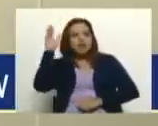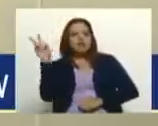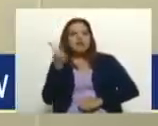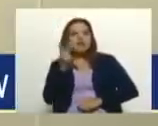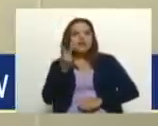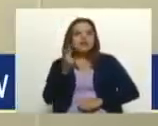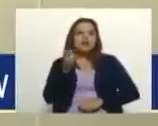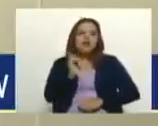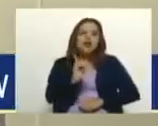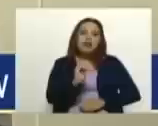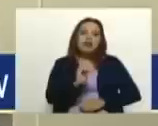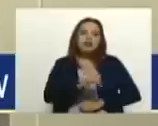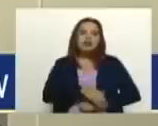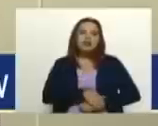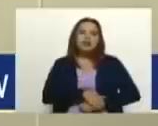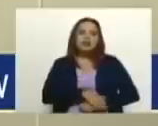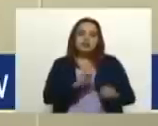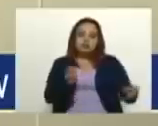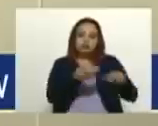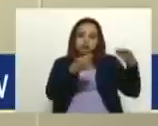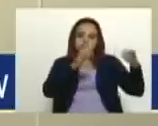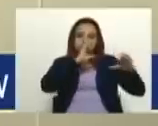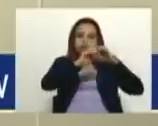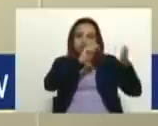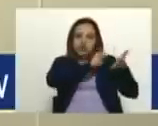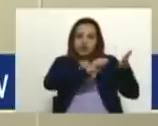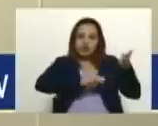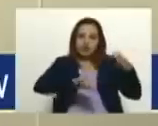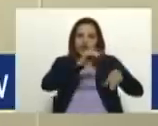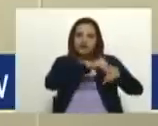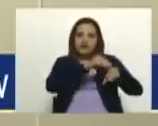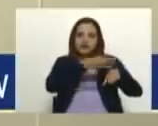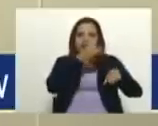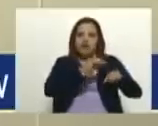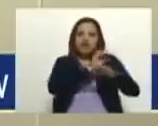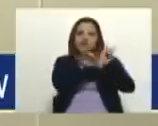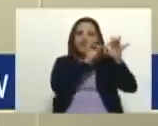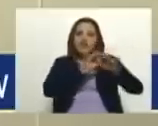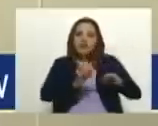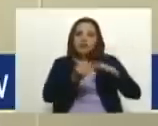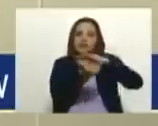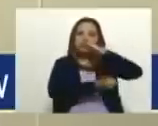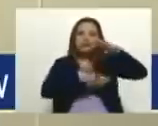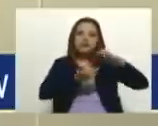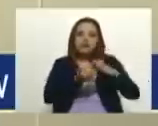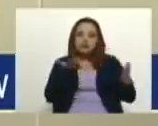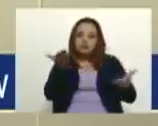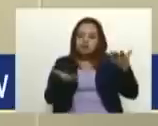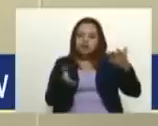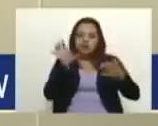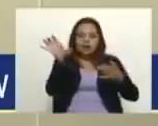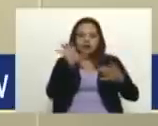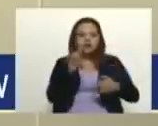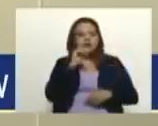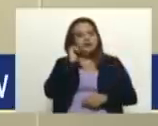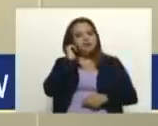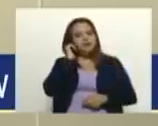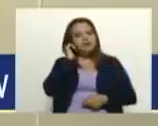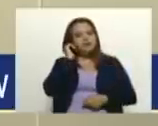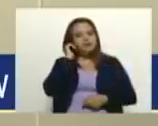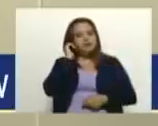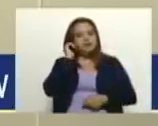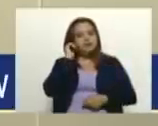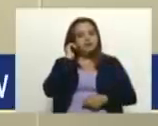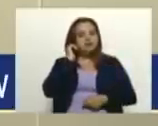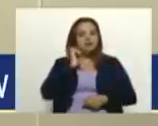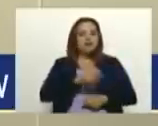la Cancillería colombiana emitió un comunicado en donde indicaba que se van a establecer mecanismos institucionales entre ambas naciones. Asimismo,